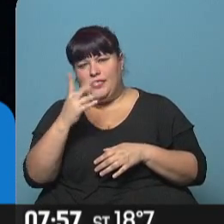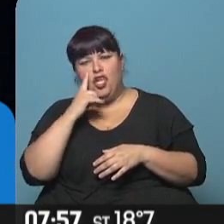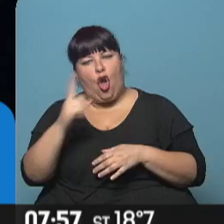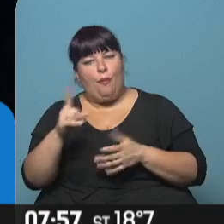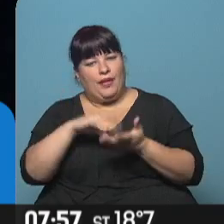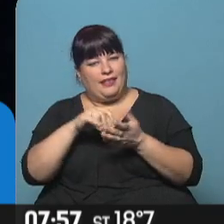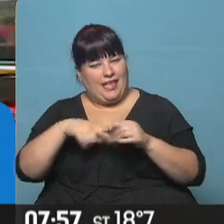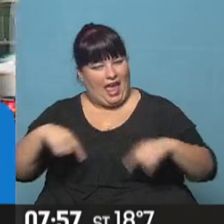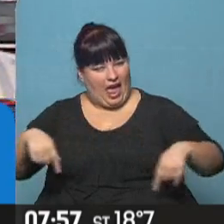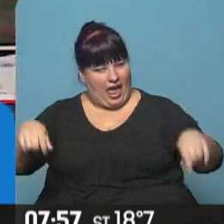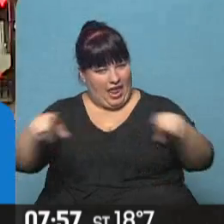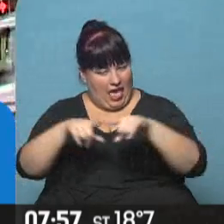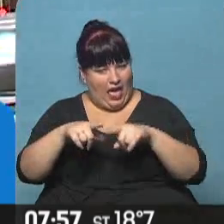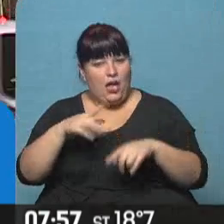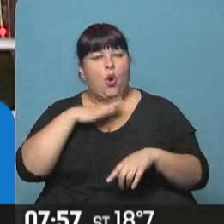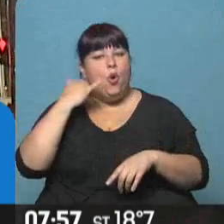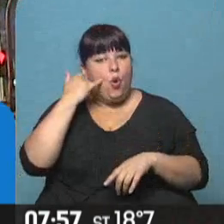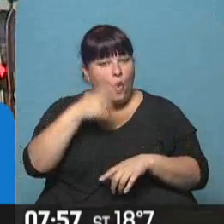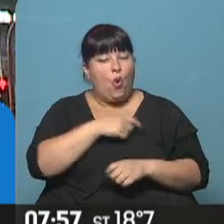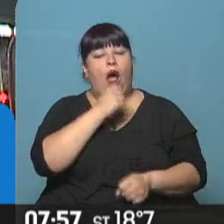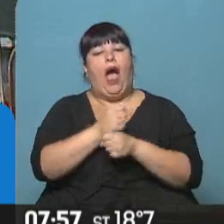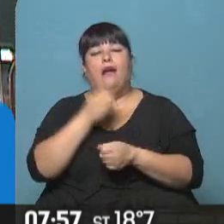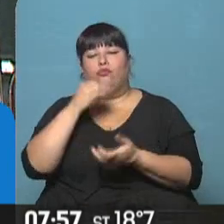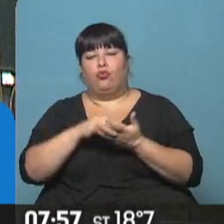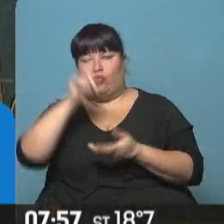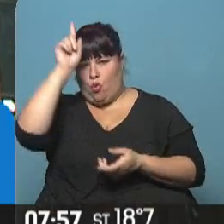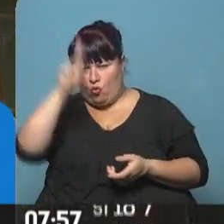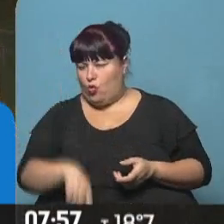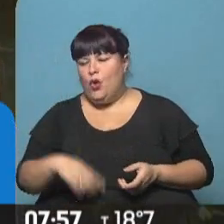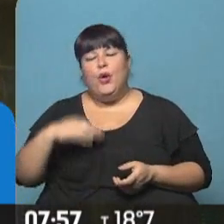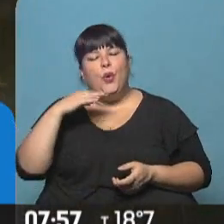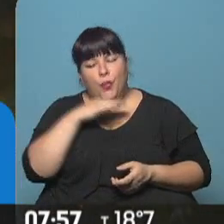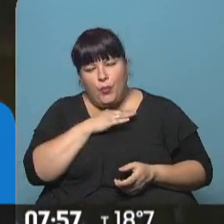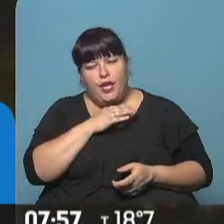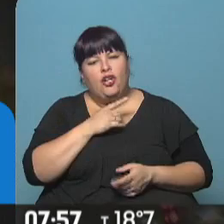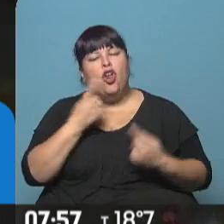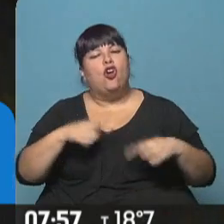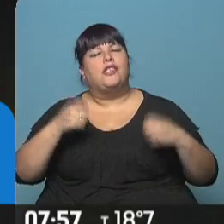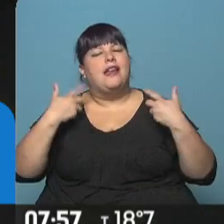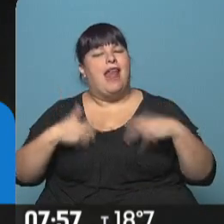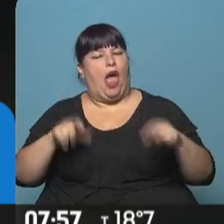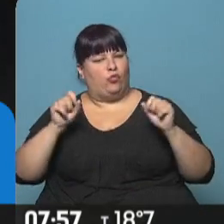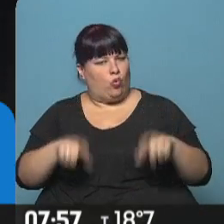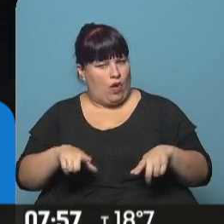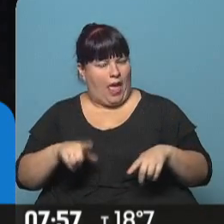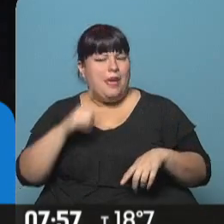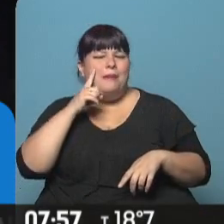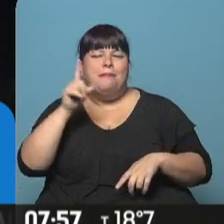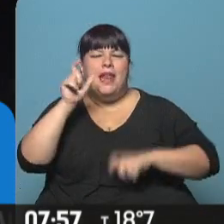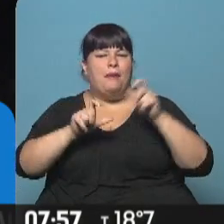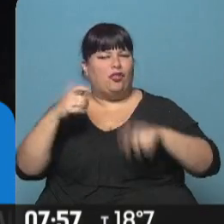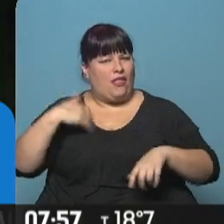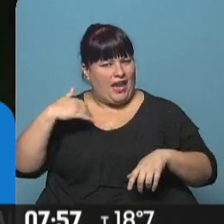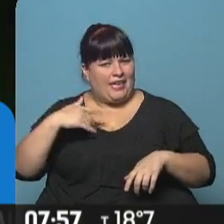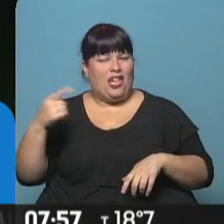225.000 hectáreas desde Jujuy hasta Chubut. El vino es el producto natural que miles de